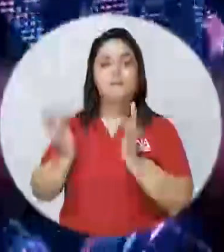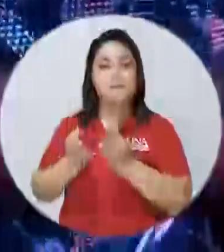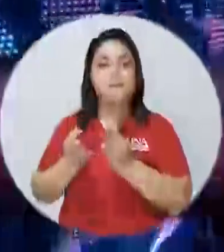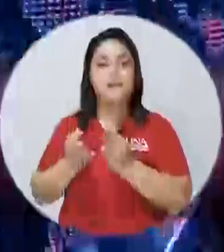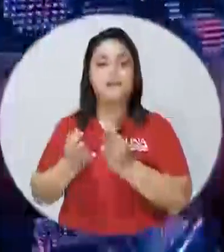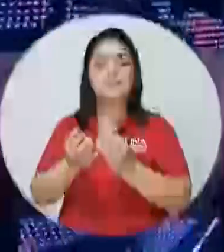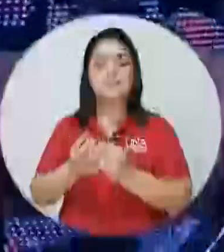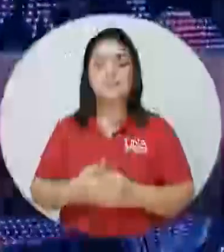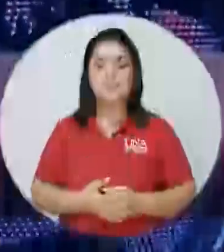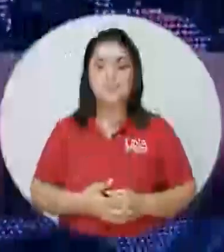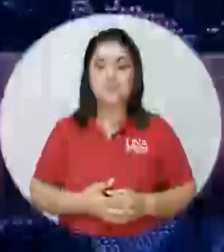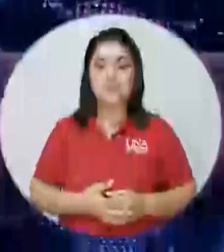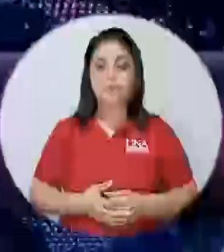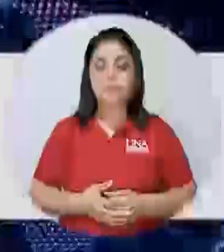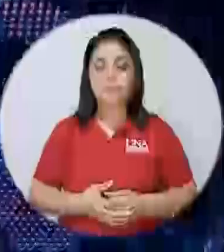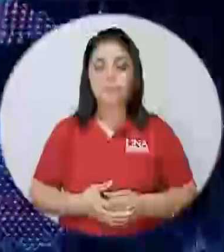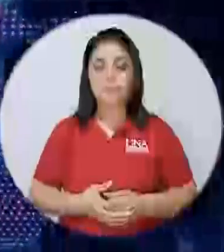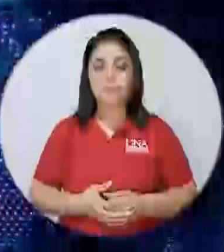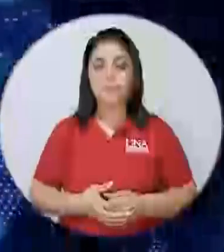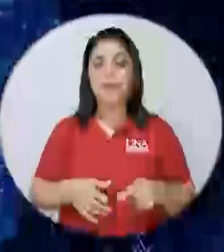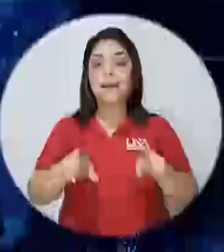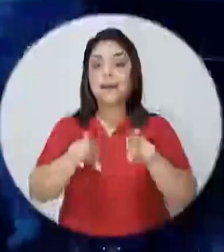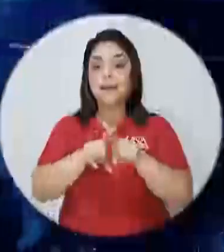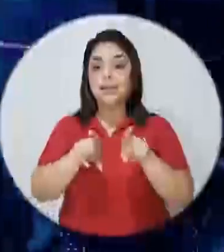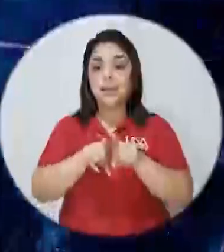y también